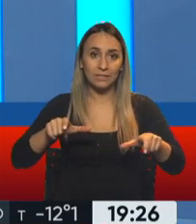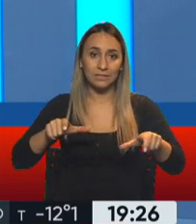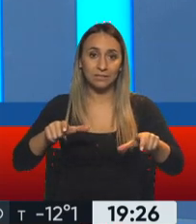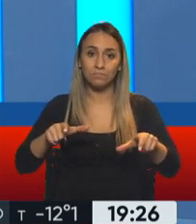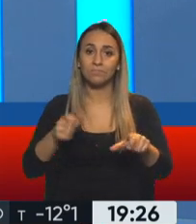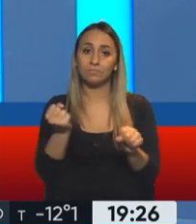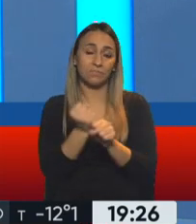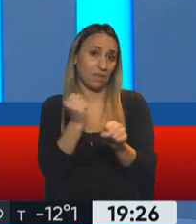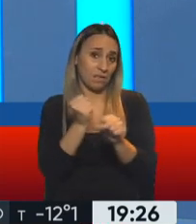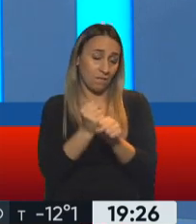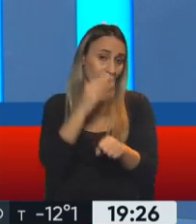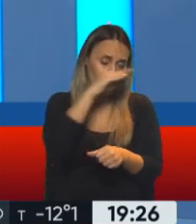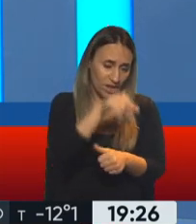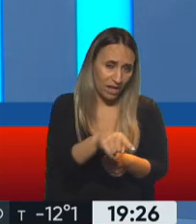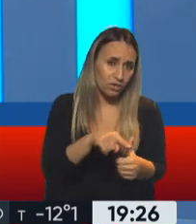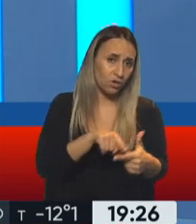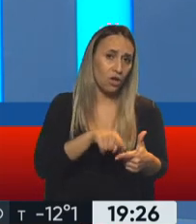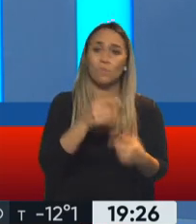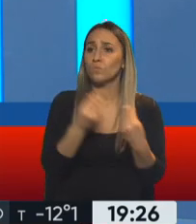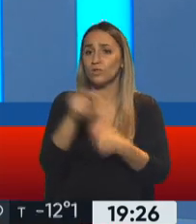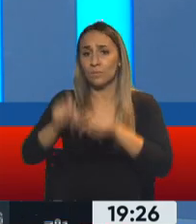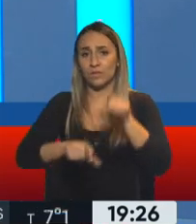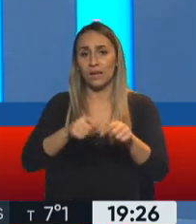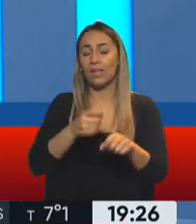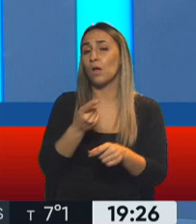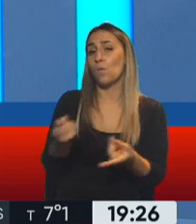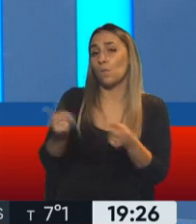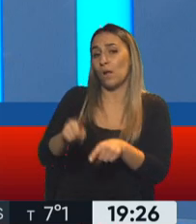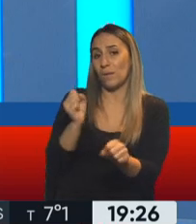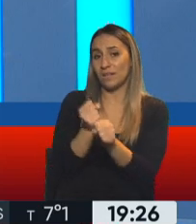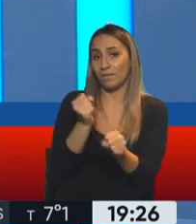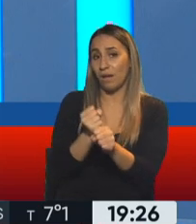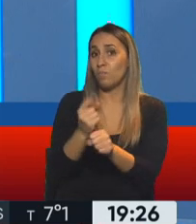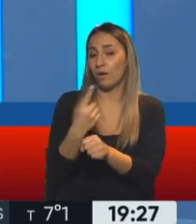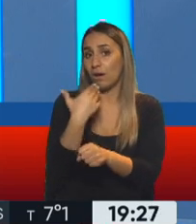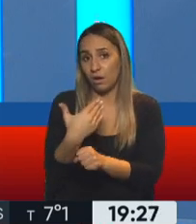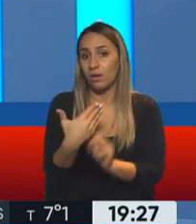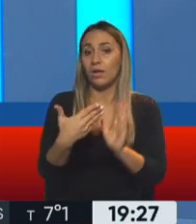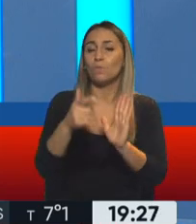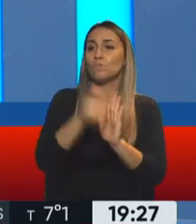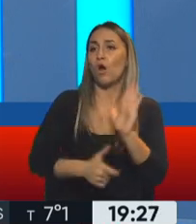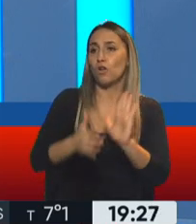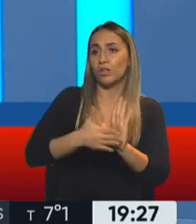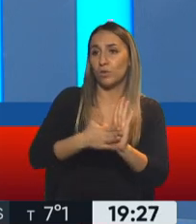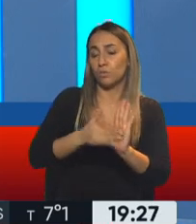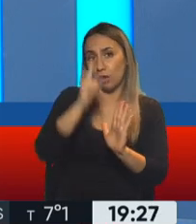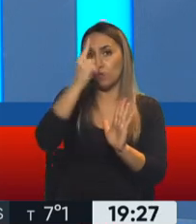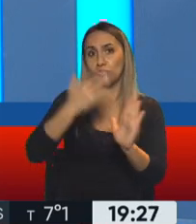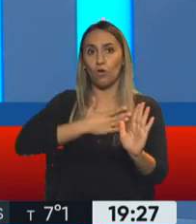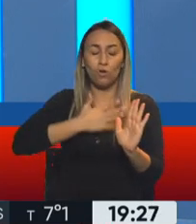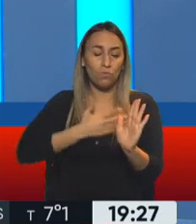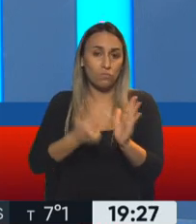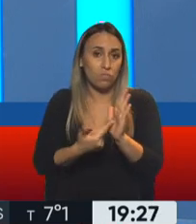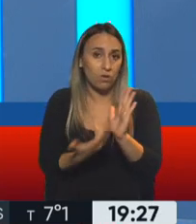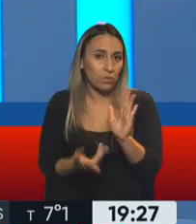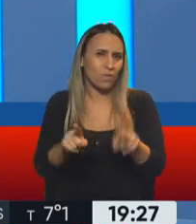dentro del mercado informal, muchísima gente que se reincorporó al mercado de trabajo, pero desde el monotributismo, el cuentapropismo, sí. digamos, desde otras condiciones que no son las